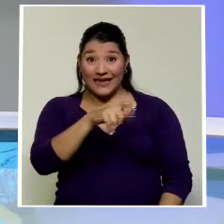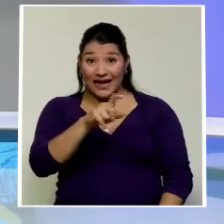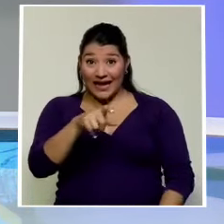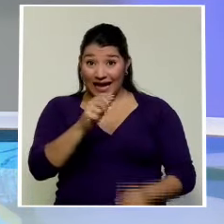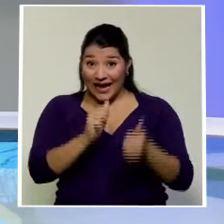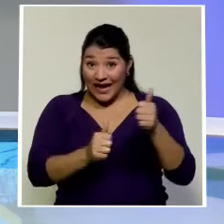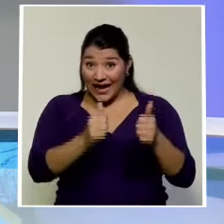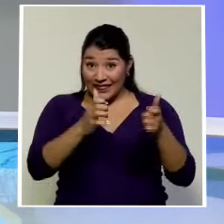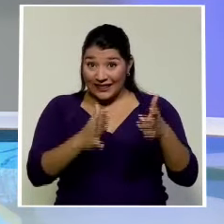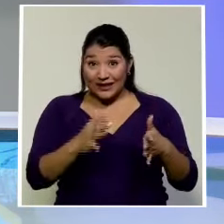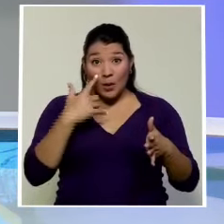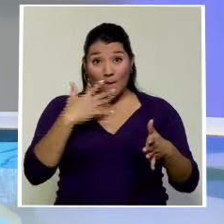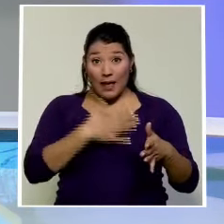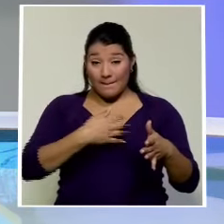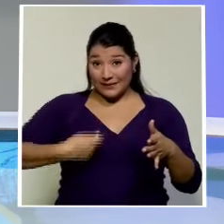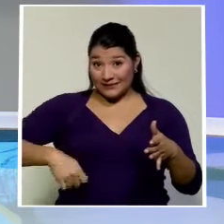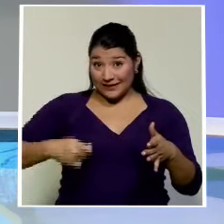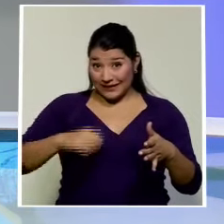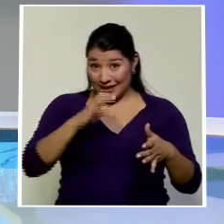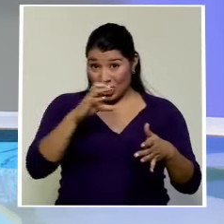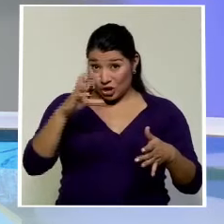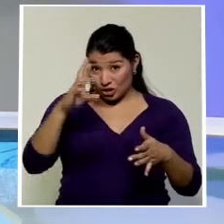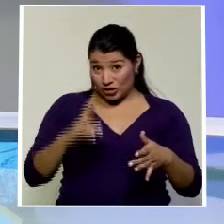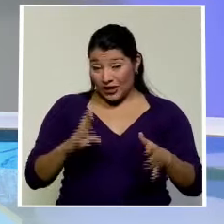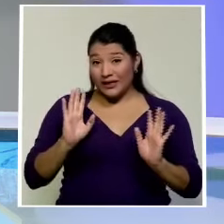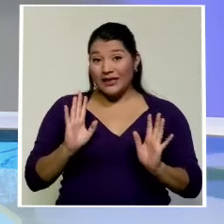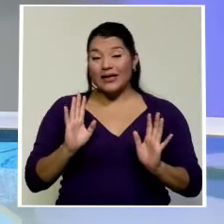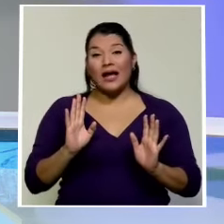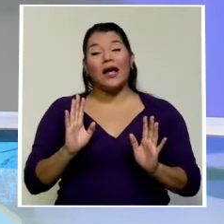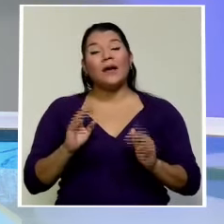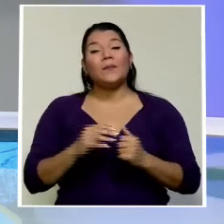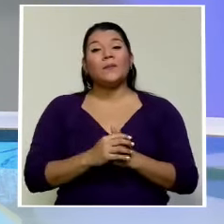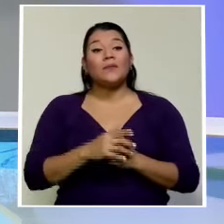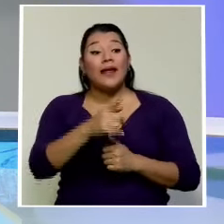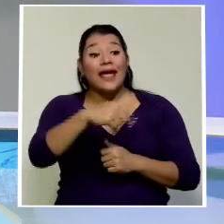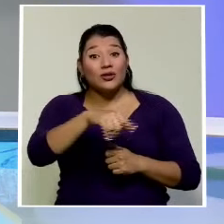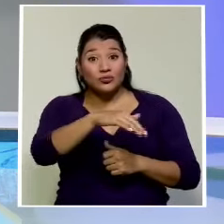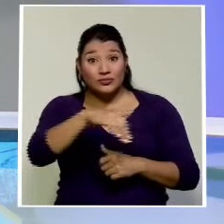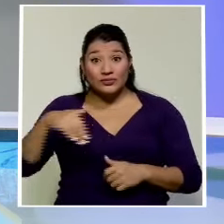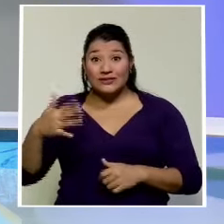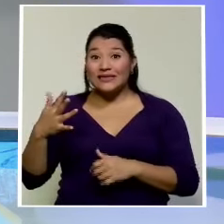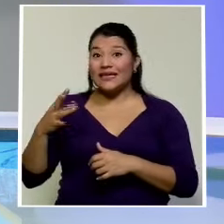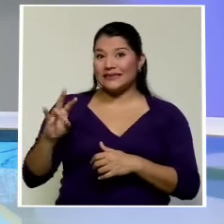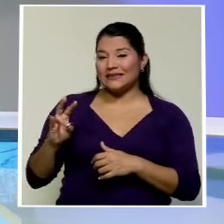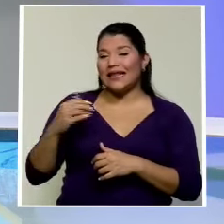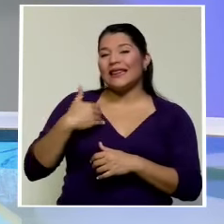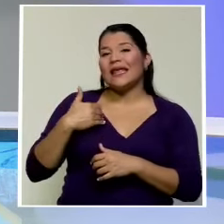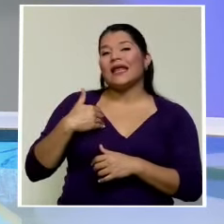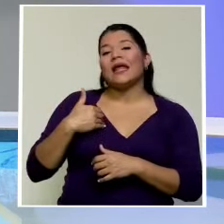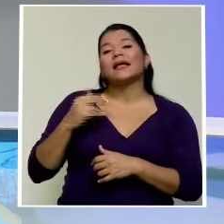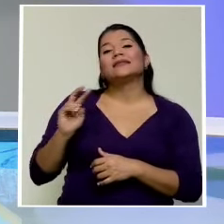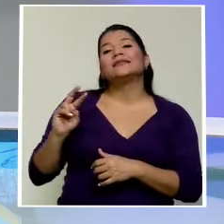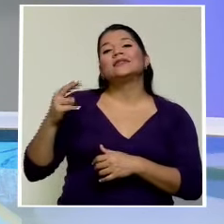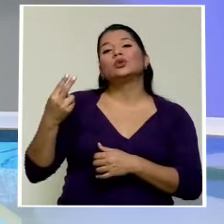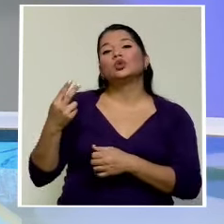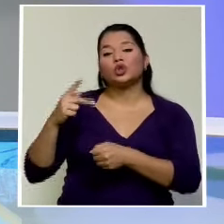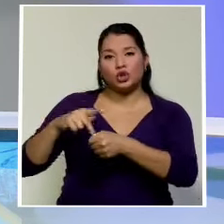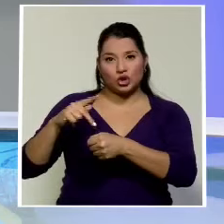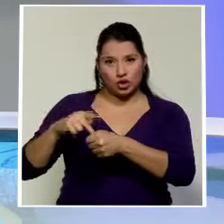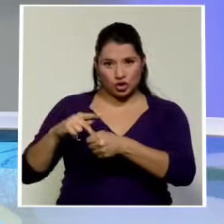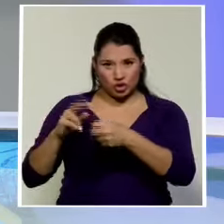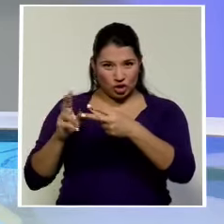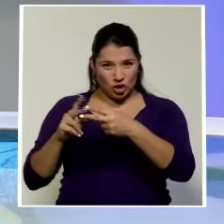de la República que podrían ser opciones durante la campaña electoral, 17 de ellos presentaron una doble